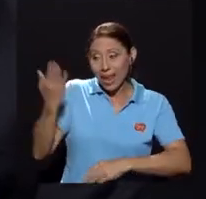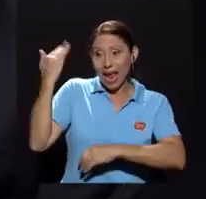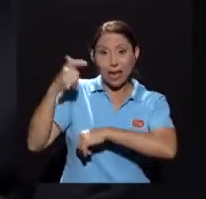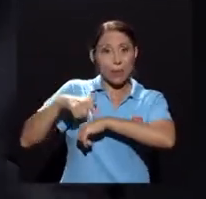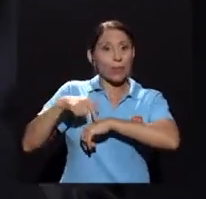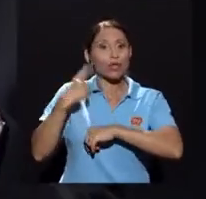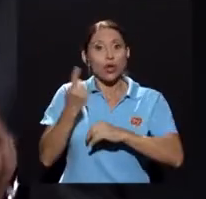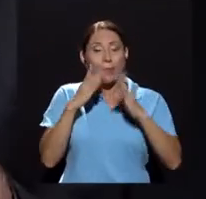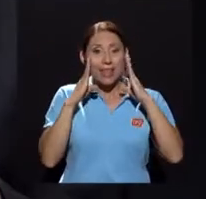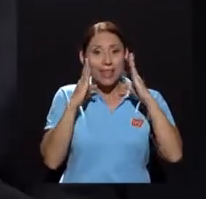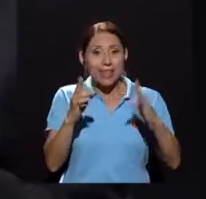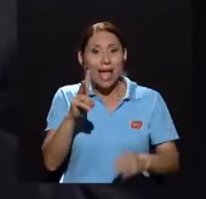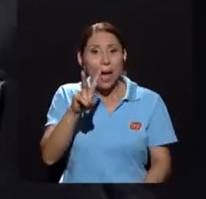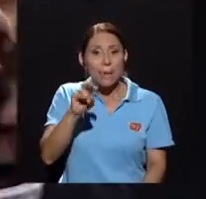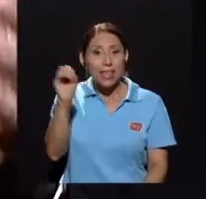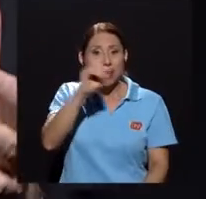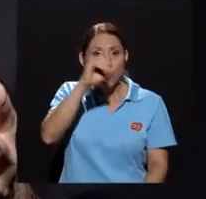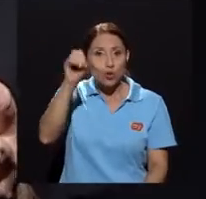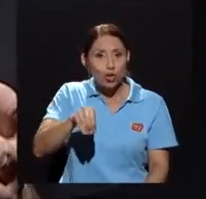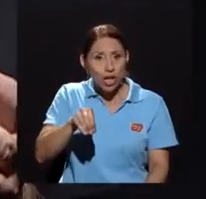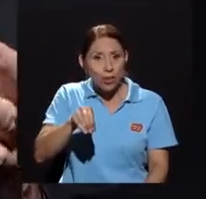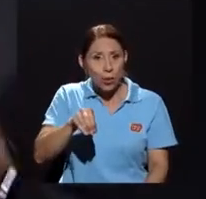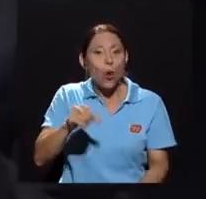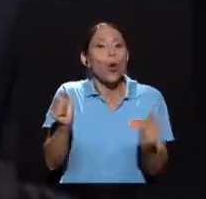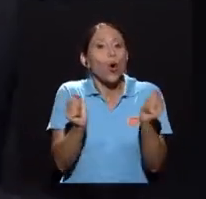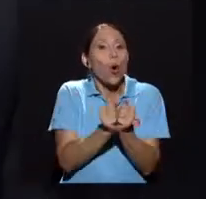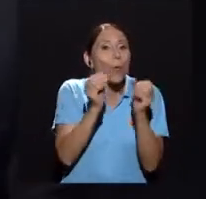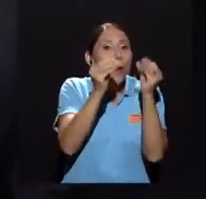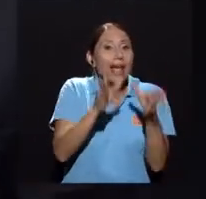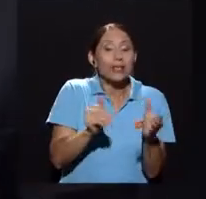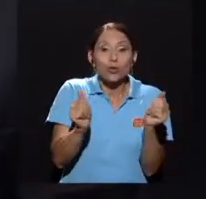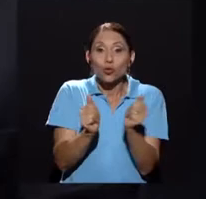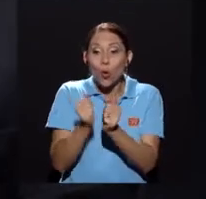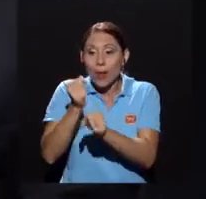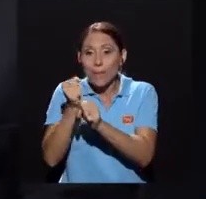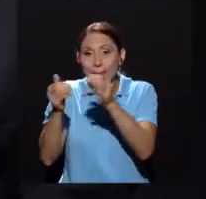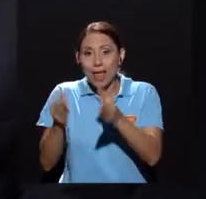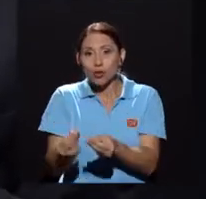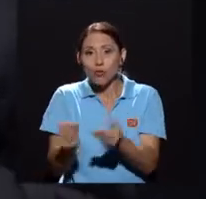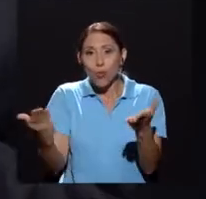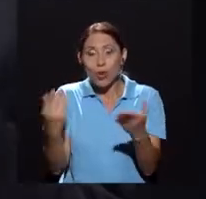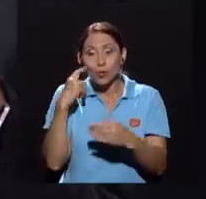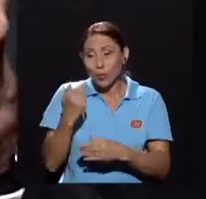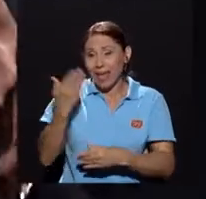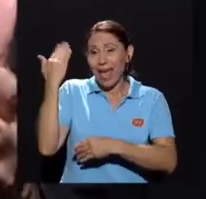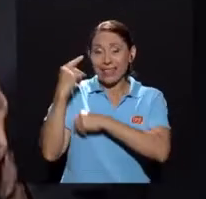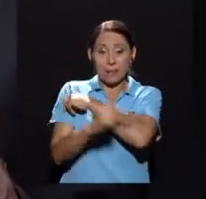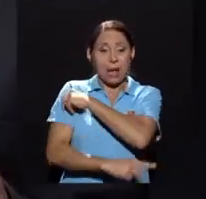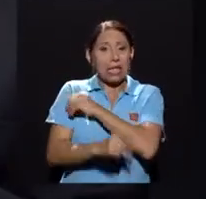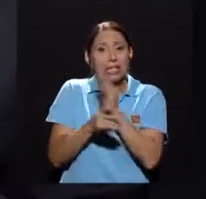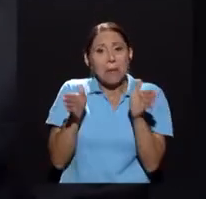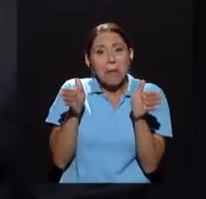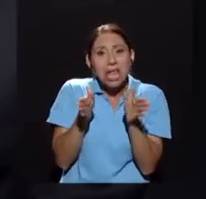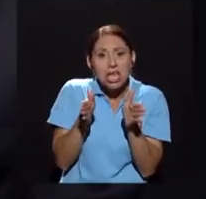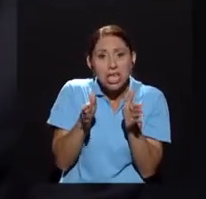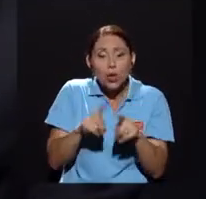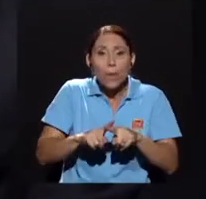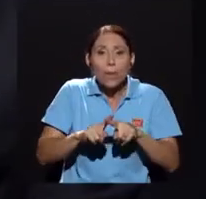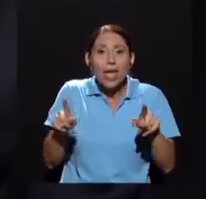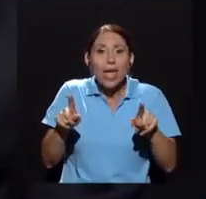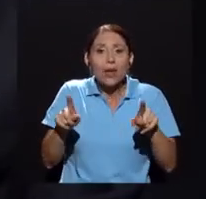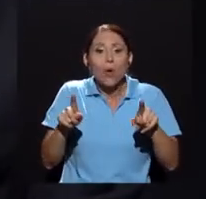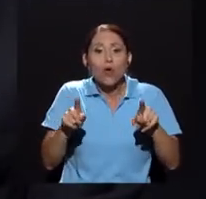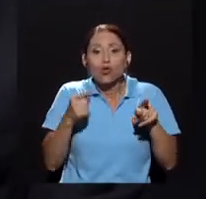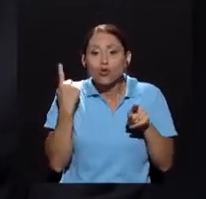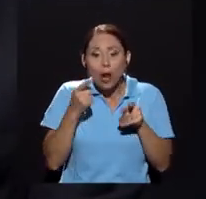con todos los maestros y los empleados públicos el país era muy pequeñito sin embargo el resto del país no tenía esa